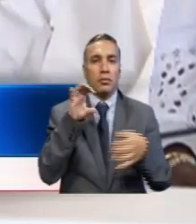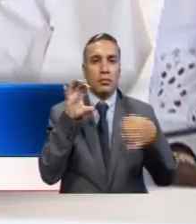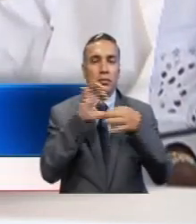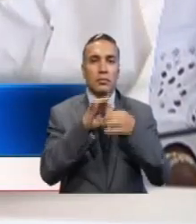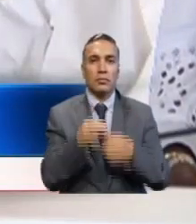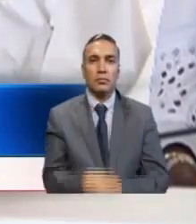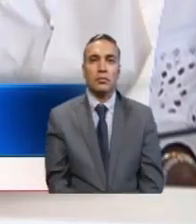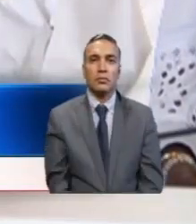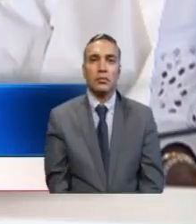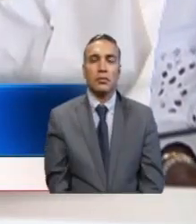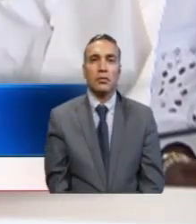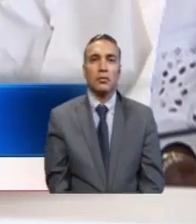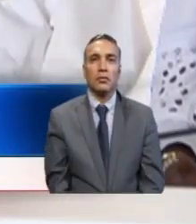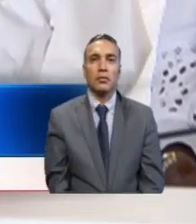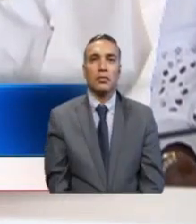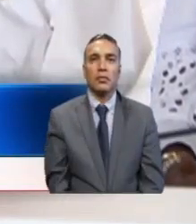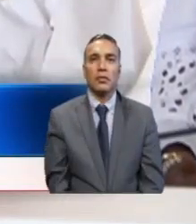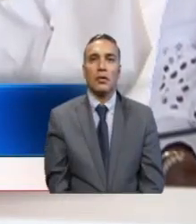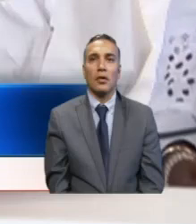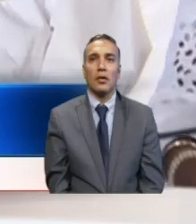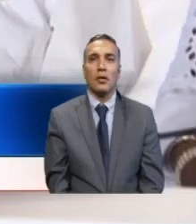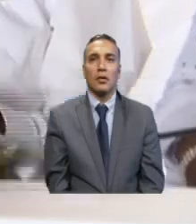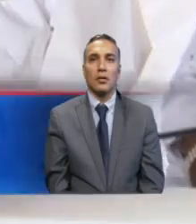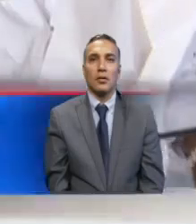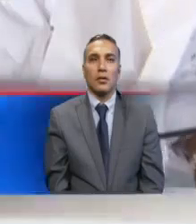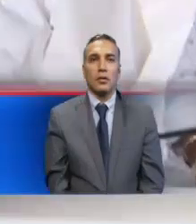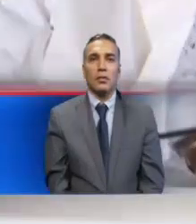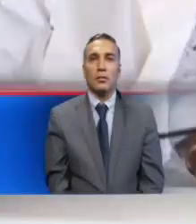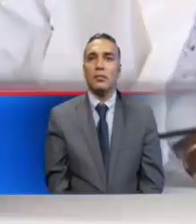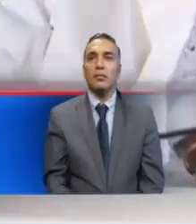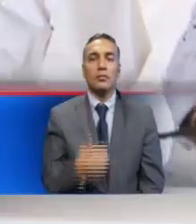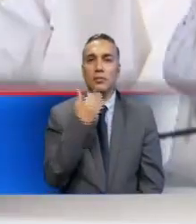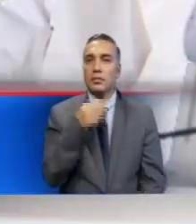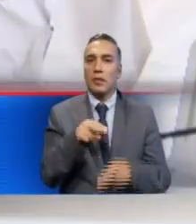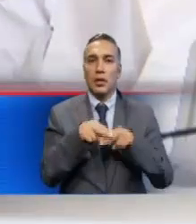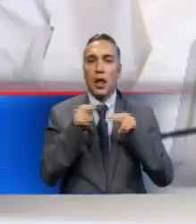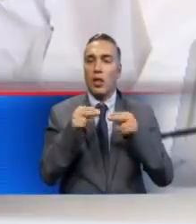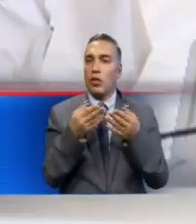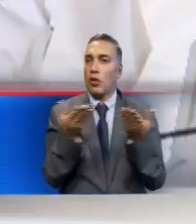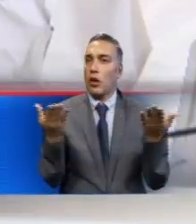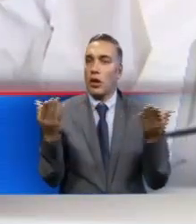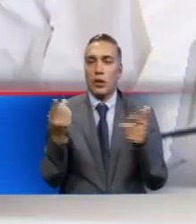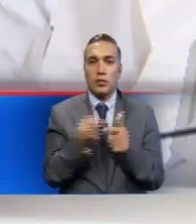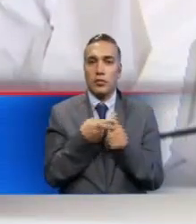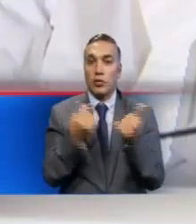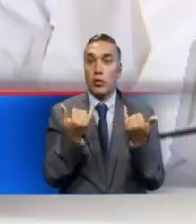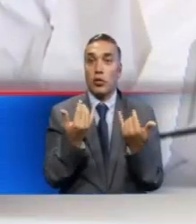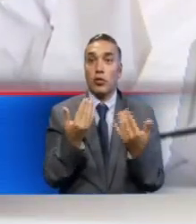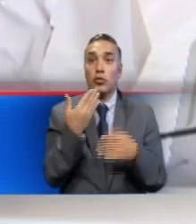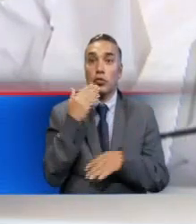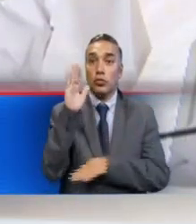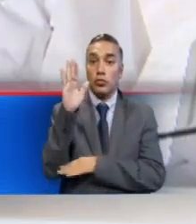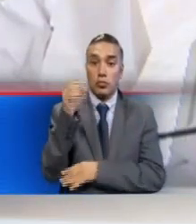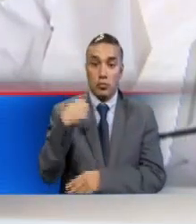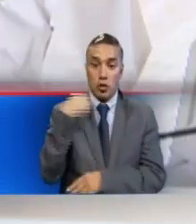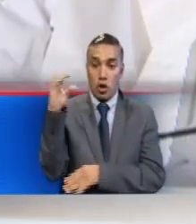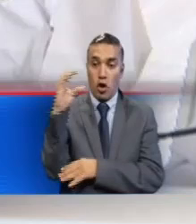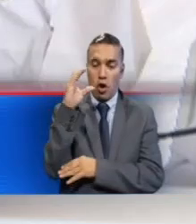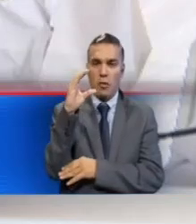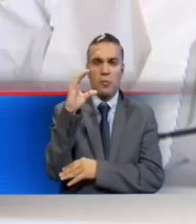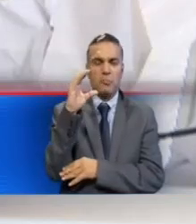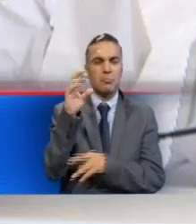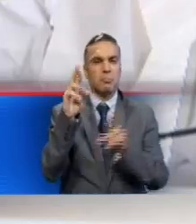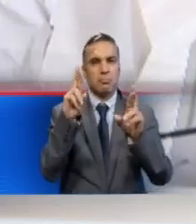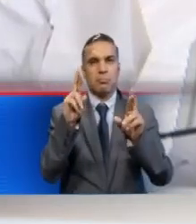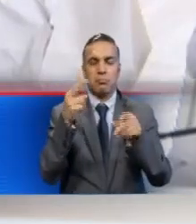alianza. Era un principio natural y hoy, con el compromiso nuestro,